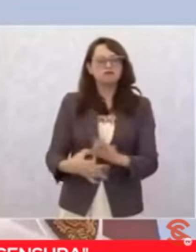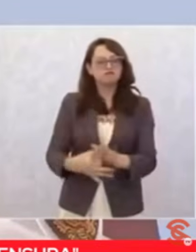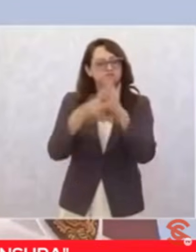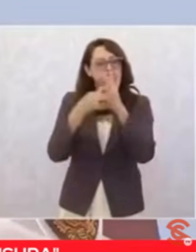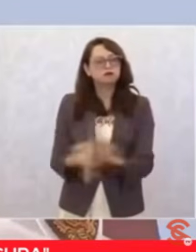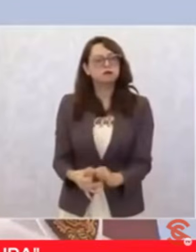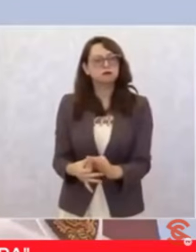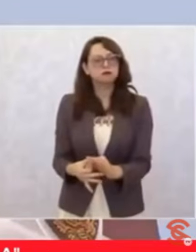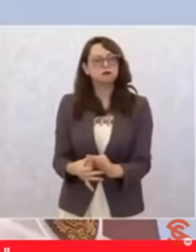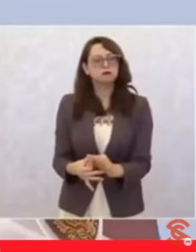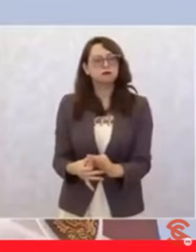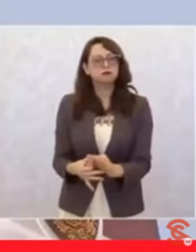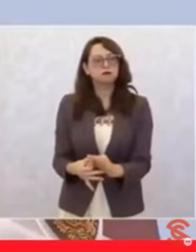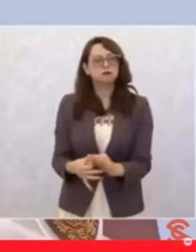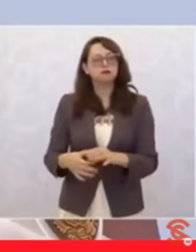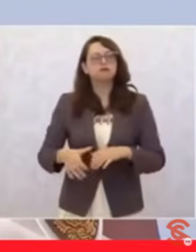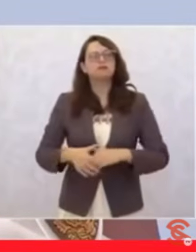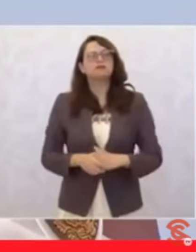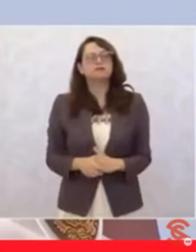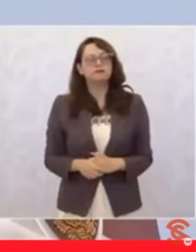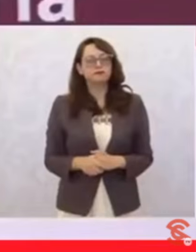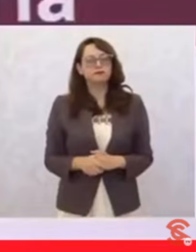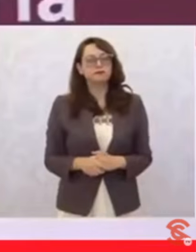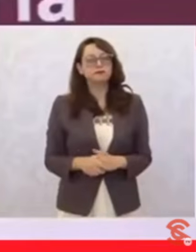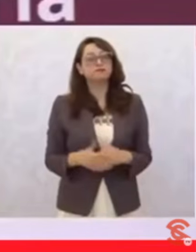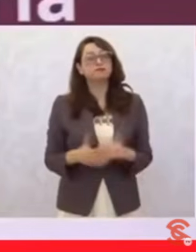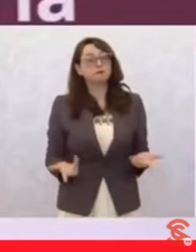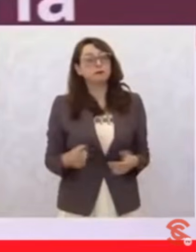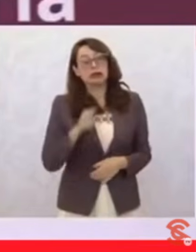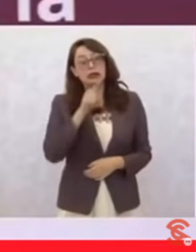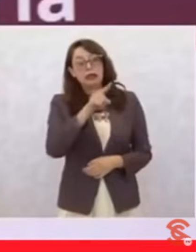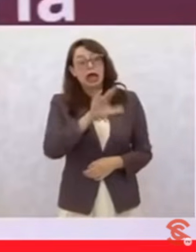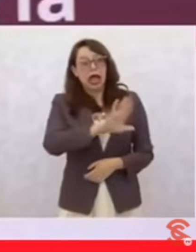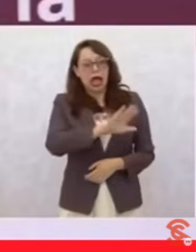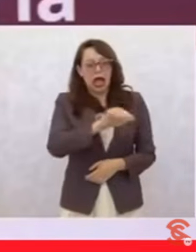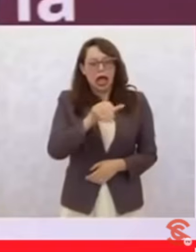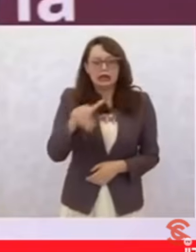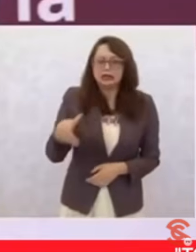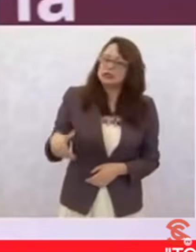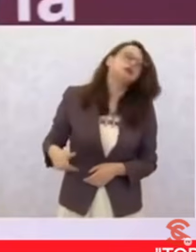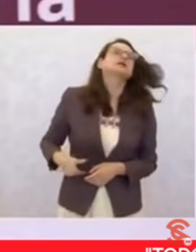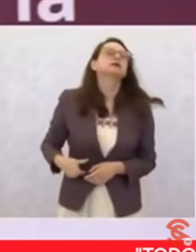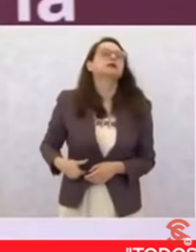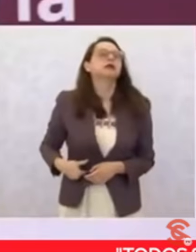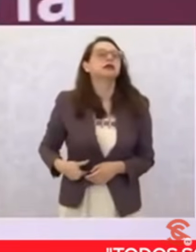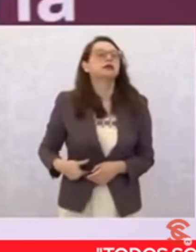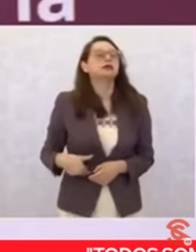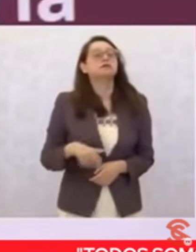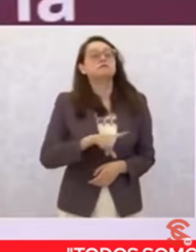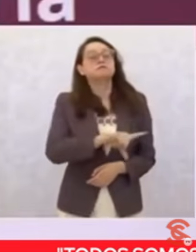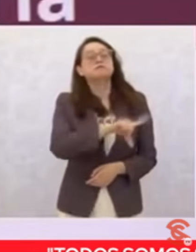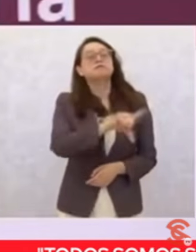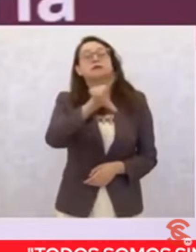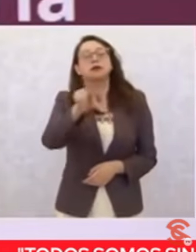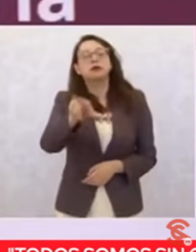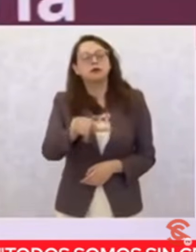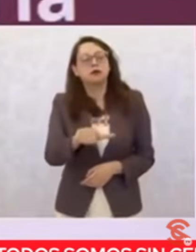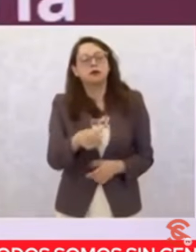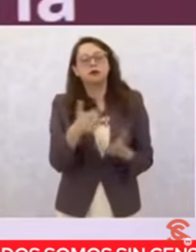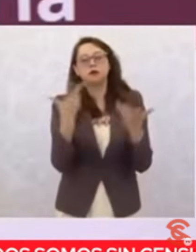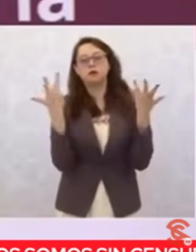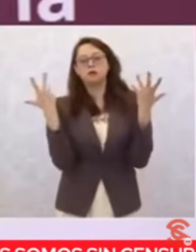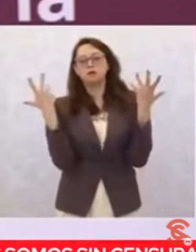Pocos días después ocurrió algo todavía más grave.